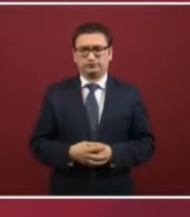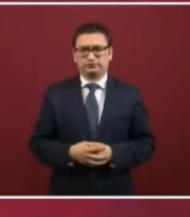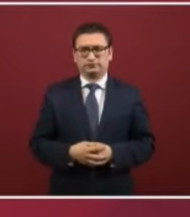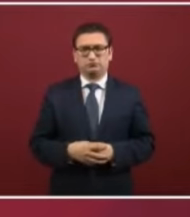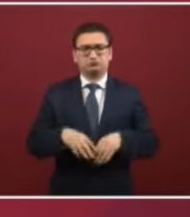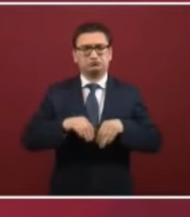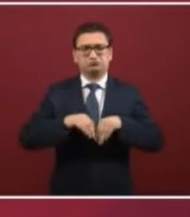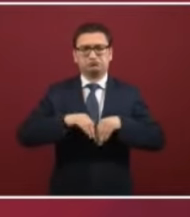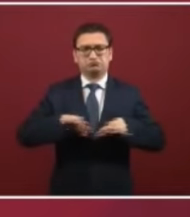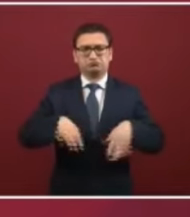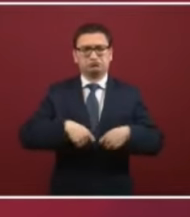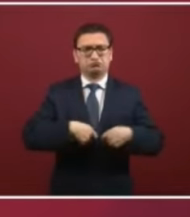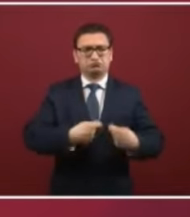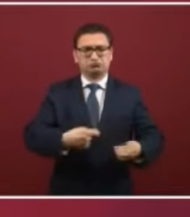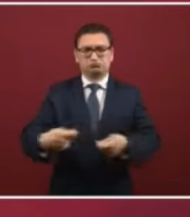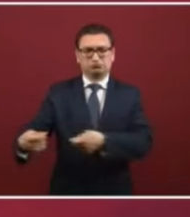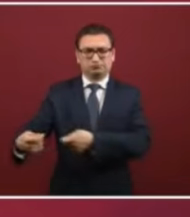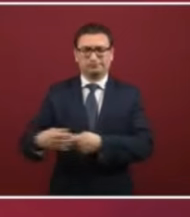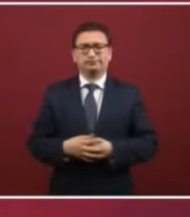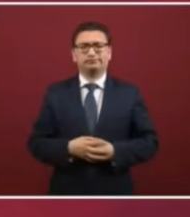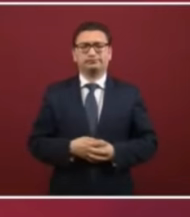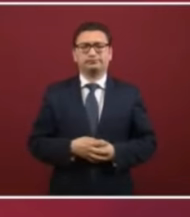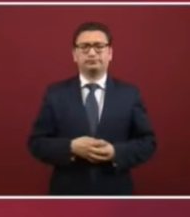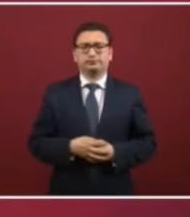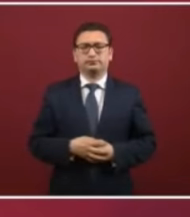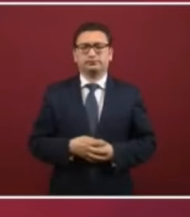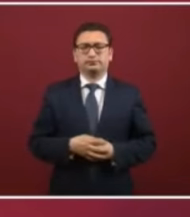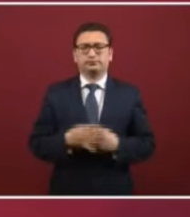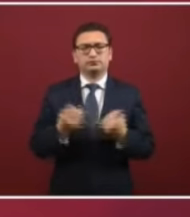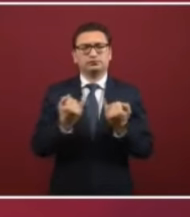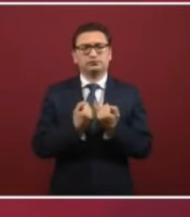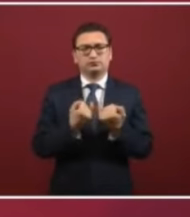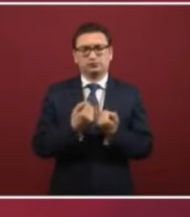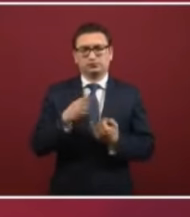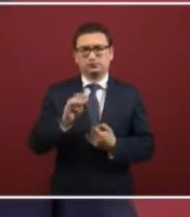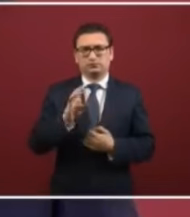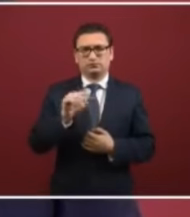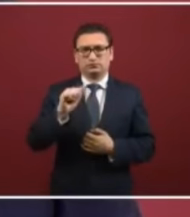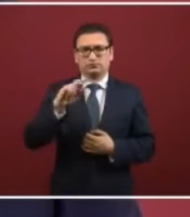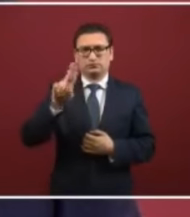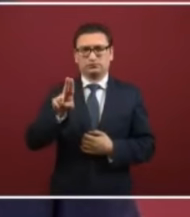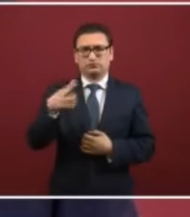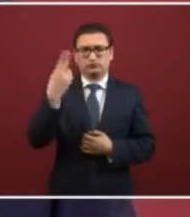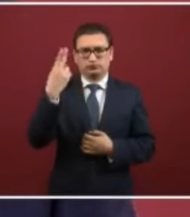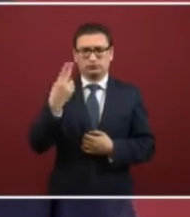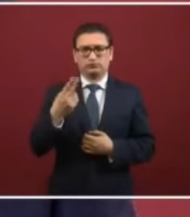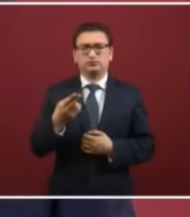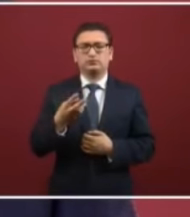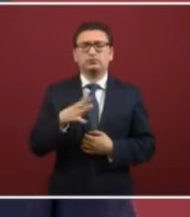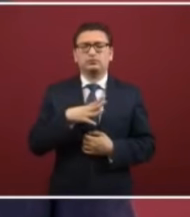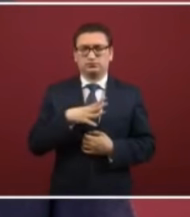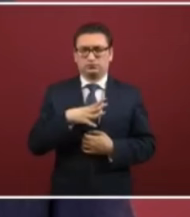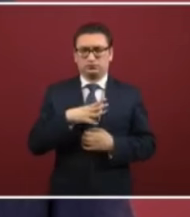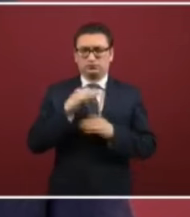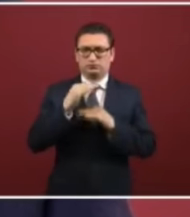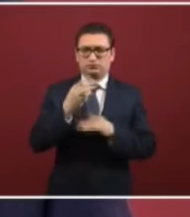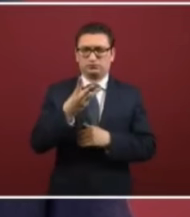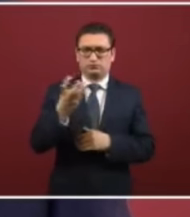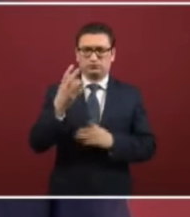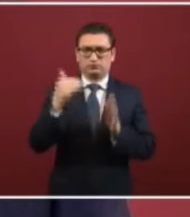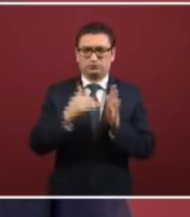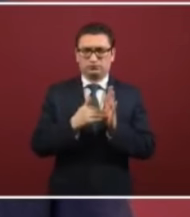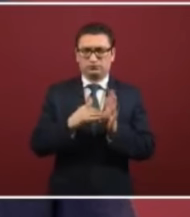70% disperso. En el caso de las becas universitarias, son 300,000, como